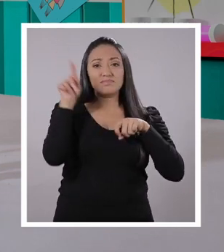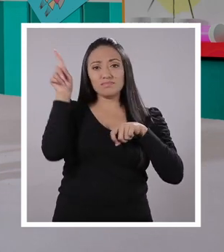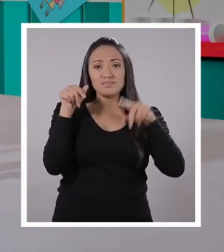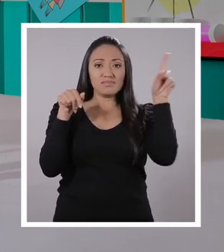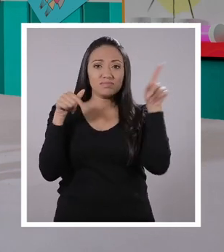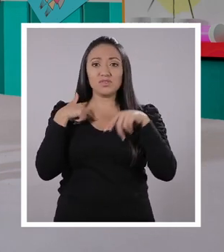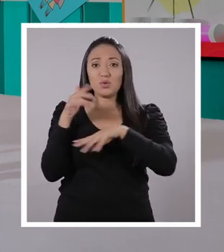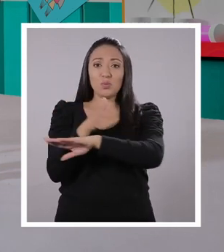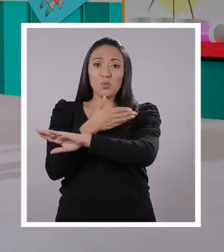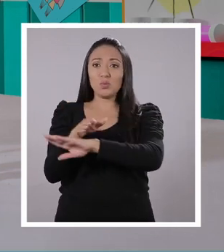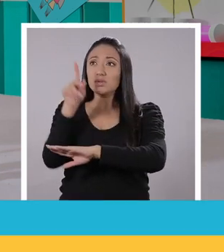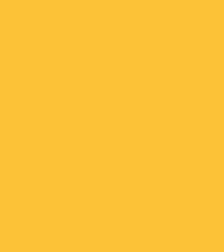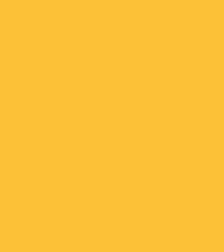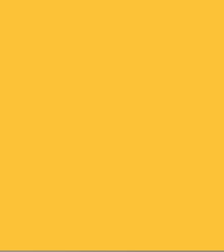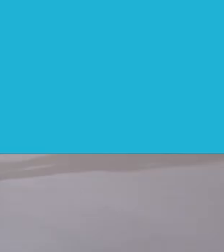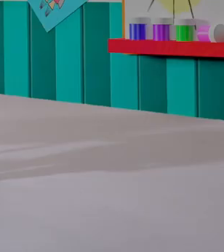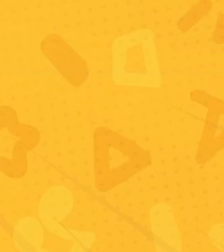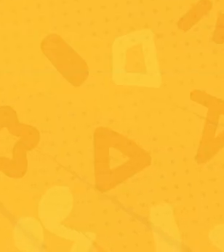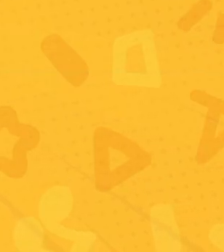Camilo sexto cuando hago esto.